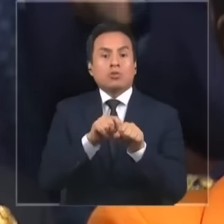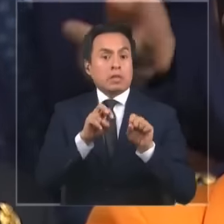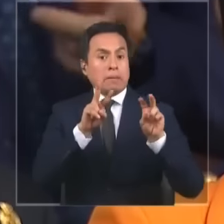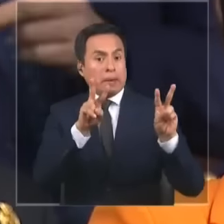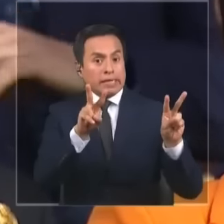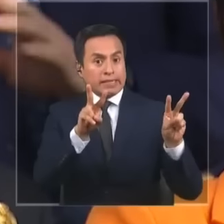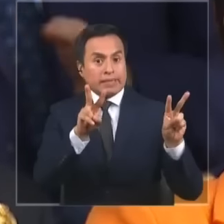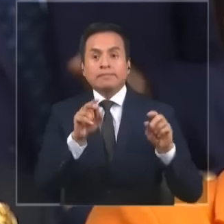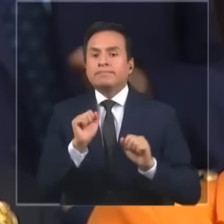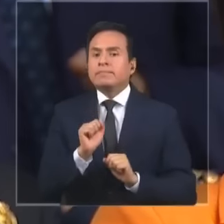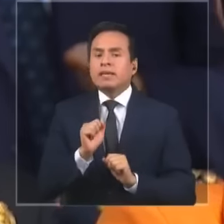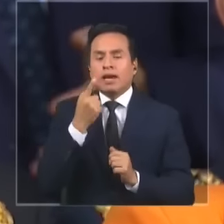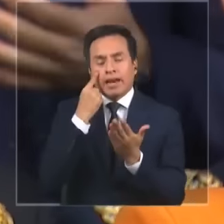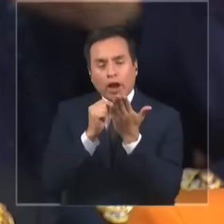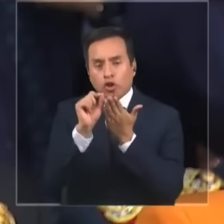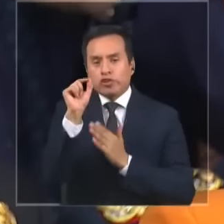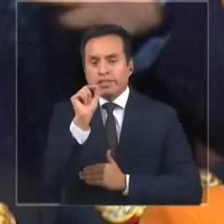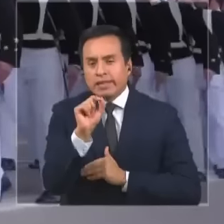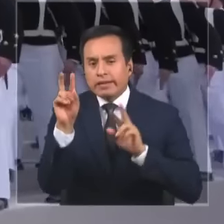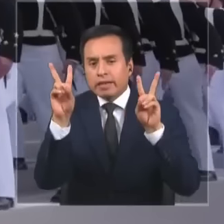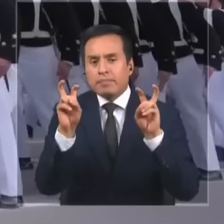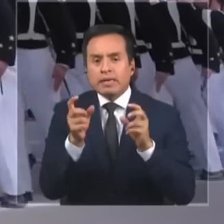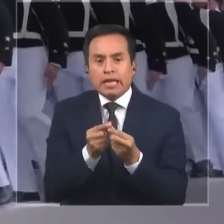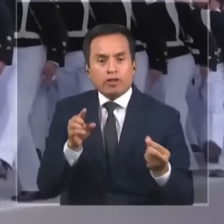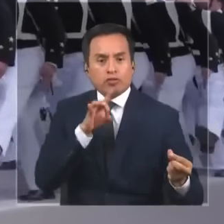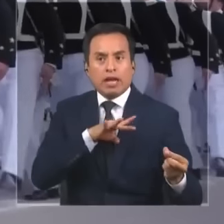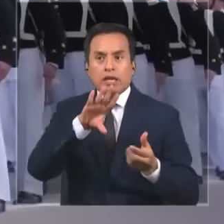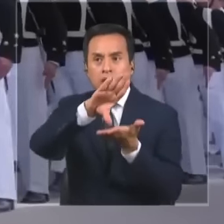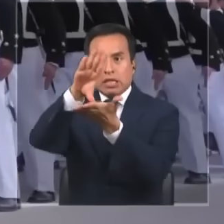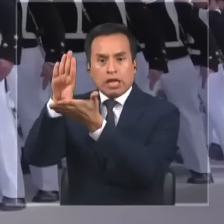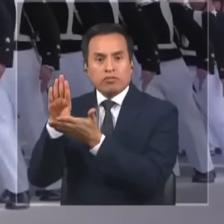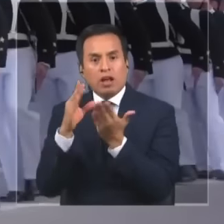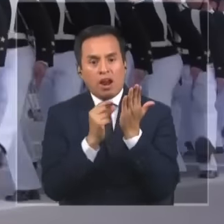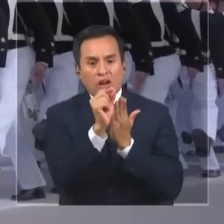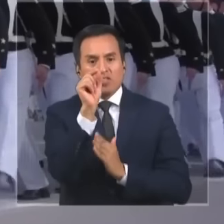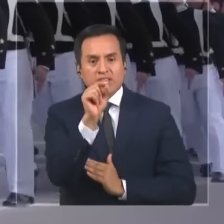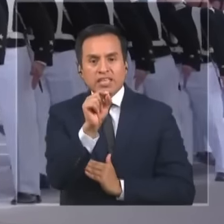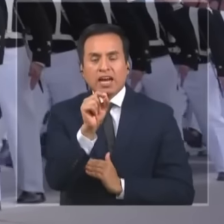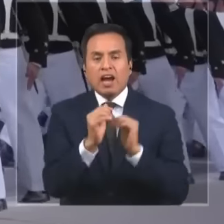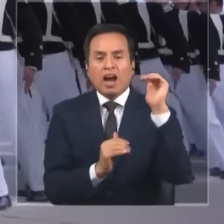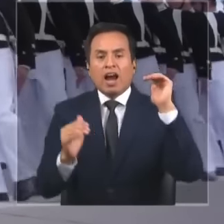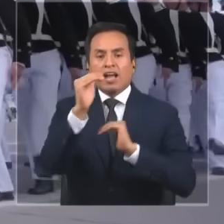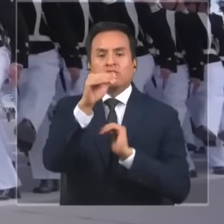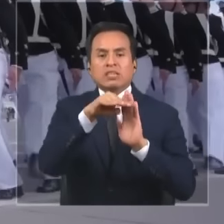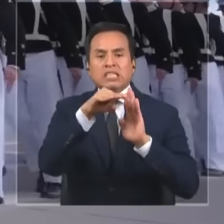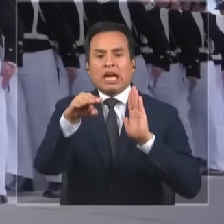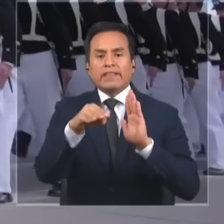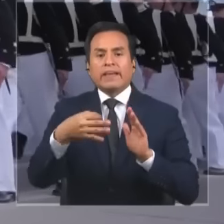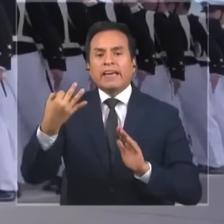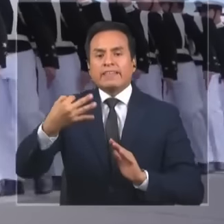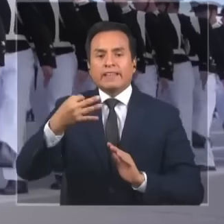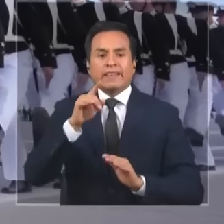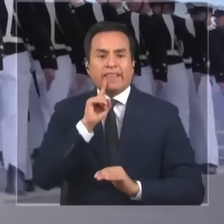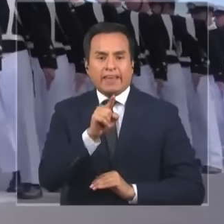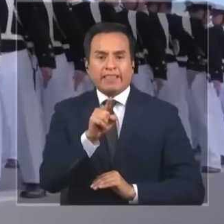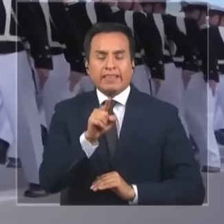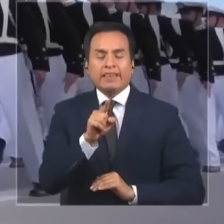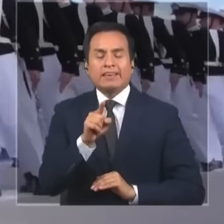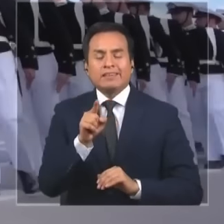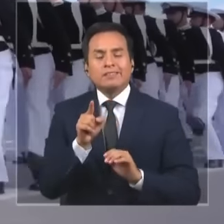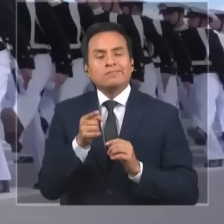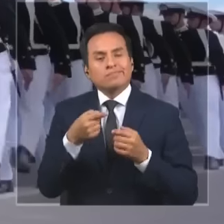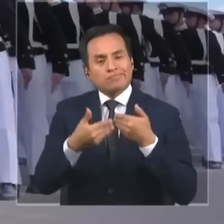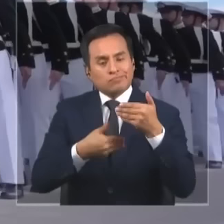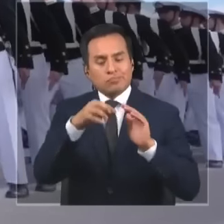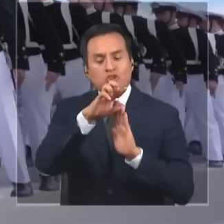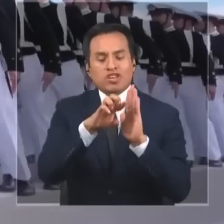paz, siendo reconocida en el ámbito nacional e internacional por sus altos estándares de excelencia que sustenta